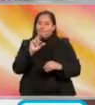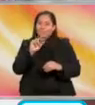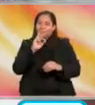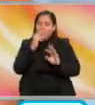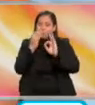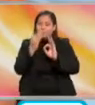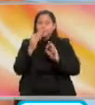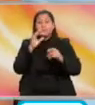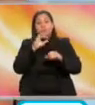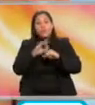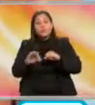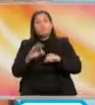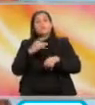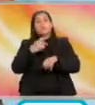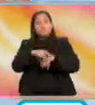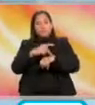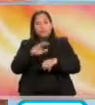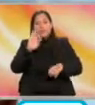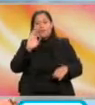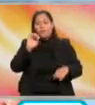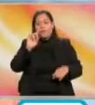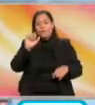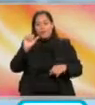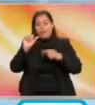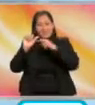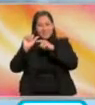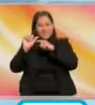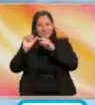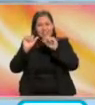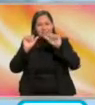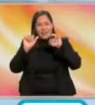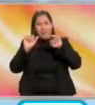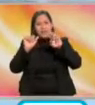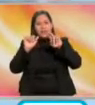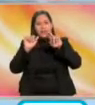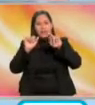parte son las amenazas, ¿no? Del FODA, ¿no? Las amenazas.